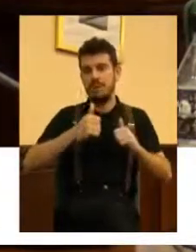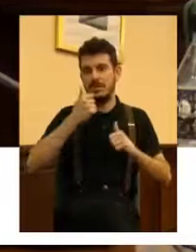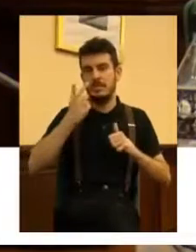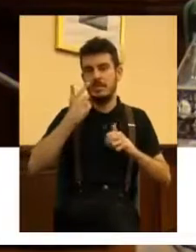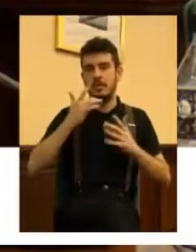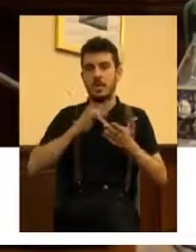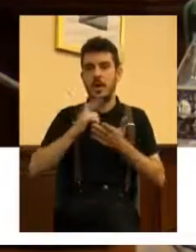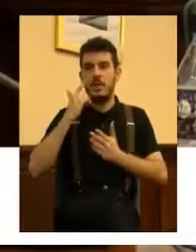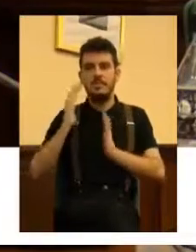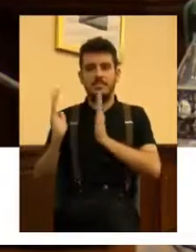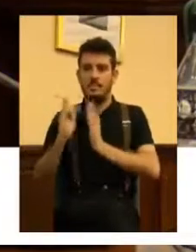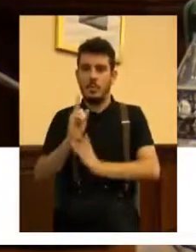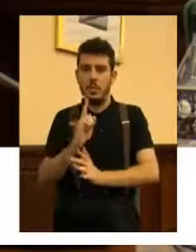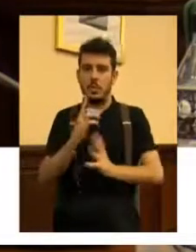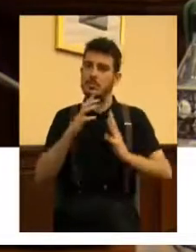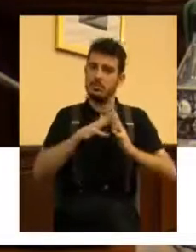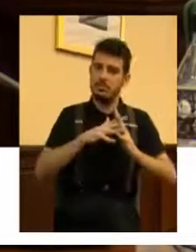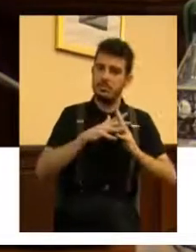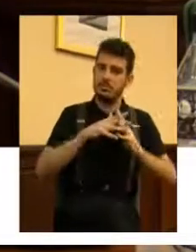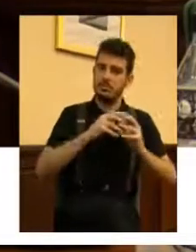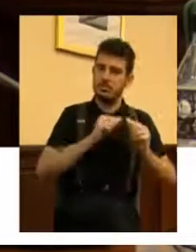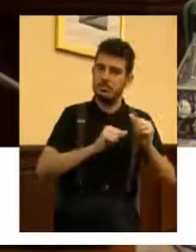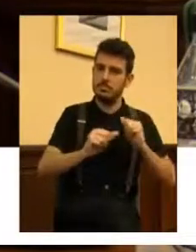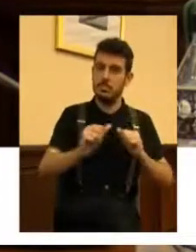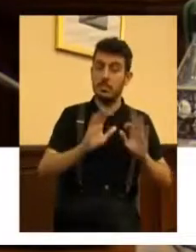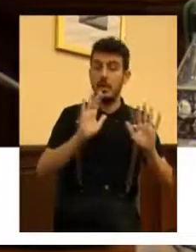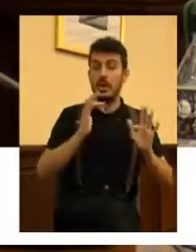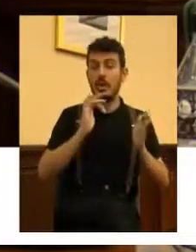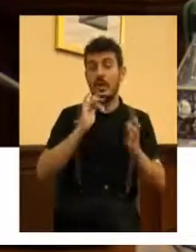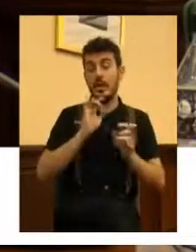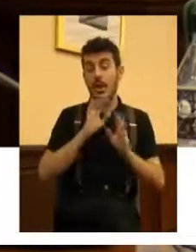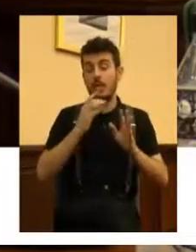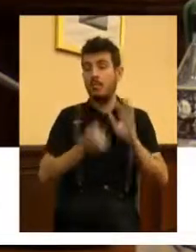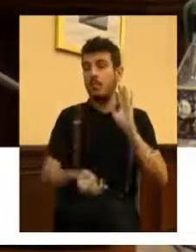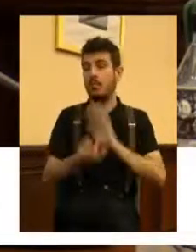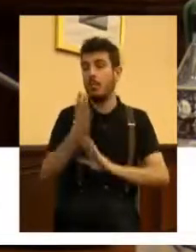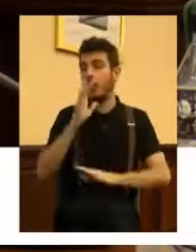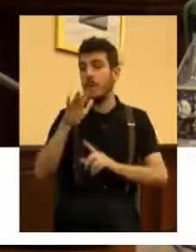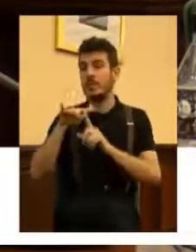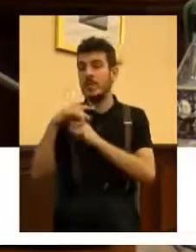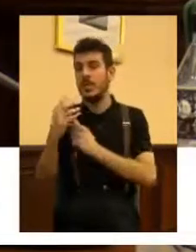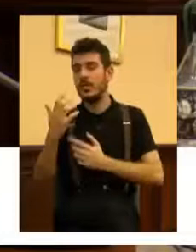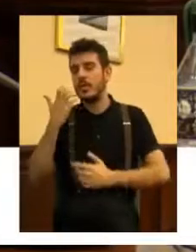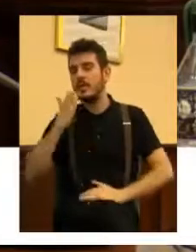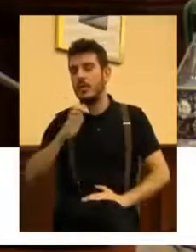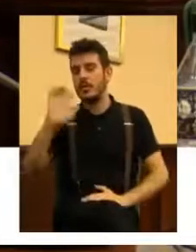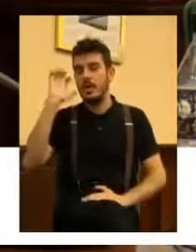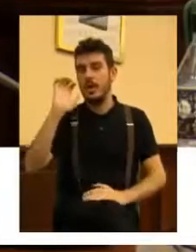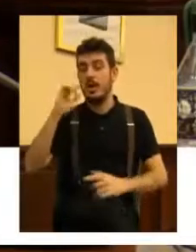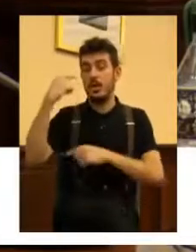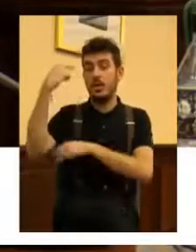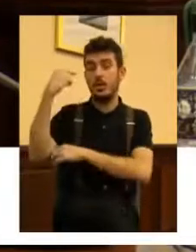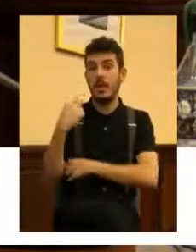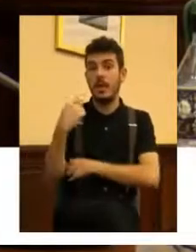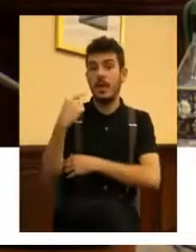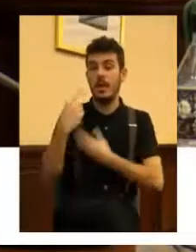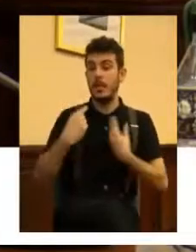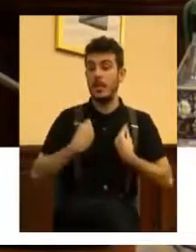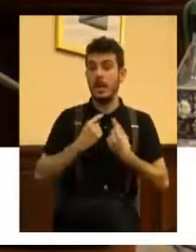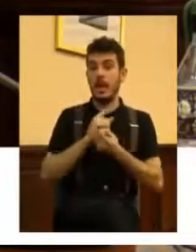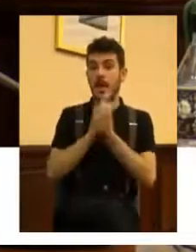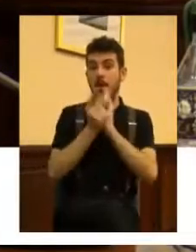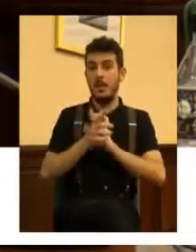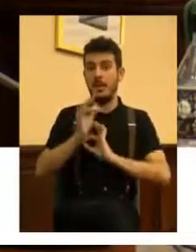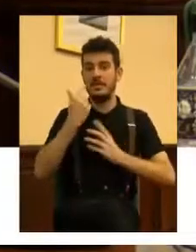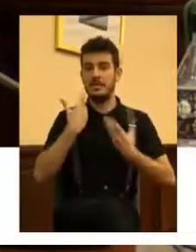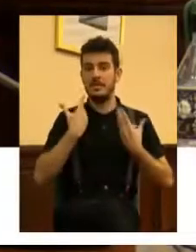aunque evidentemente parten de una coyuntura extraordinaria que nos obliga a transformar no solo la vida, sino los